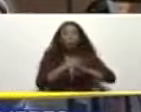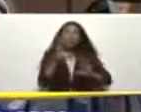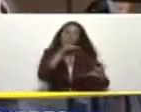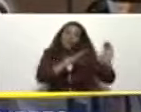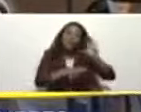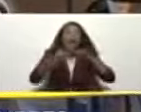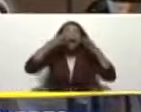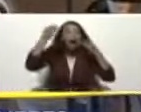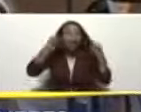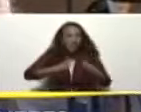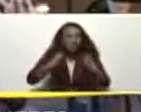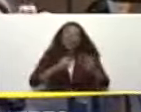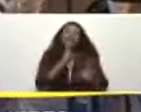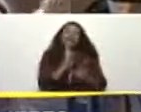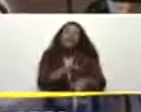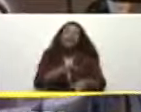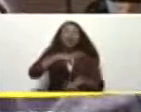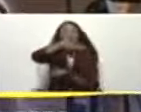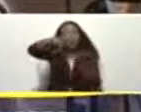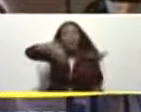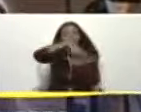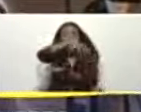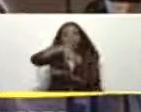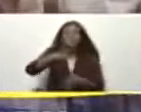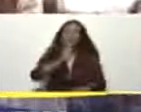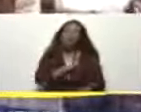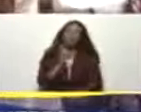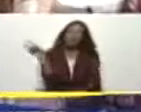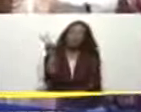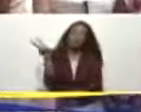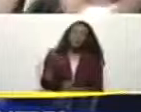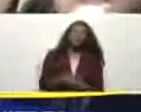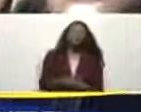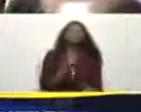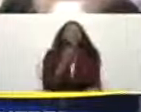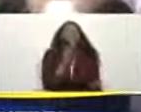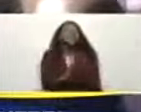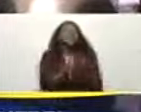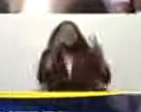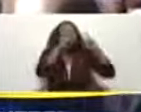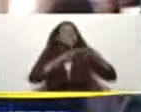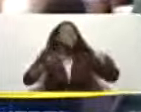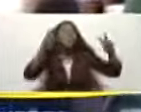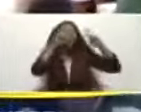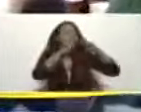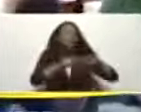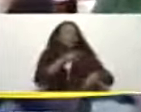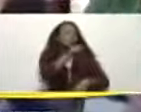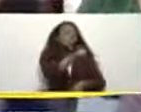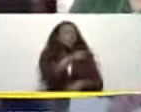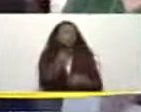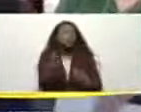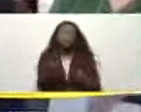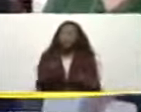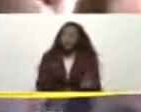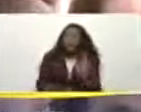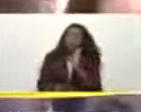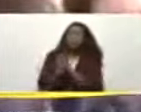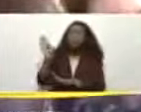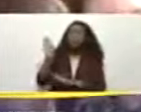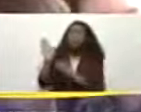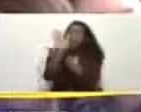ciencia de calidad y para responder los problemas de nuestro país. Muchísimas gracias. Una investigación para avanzar